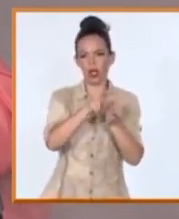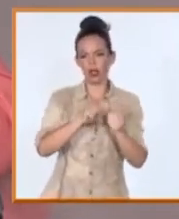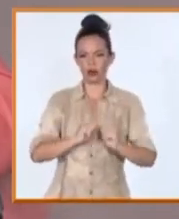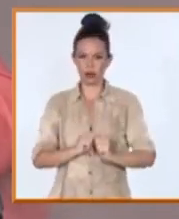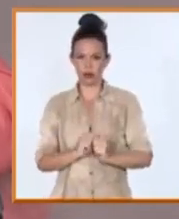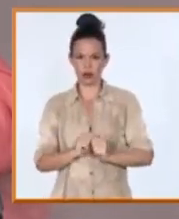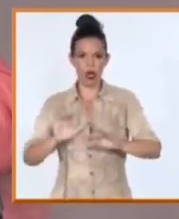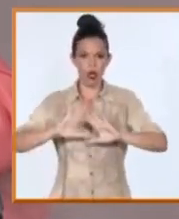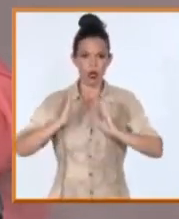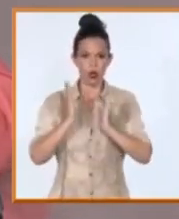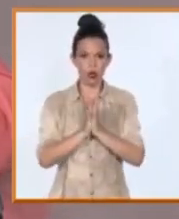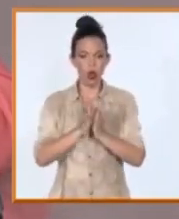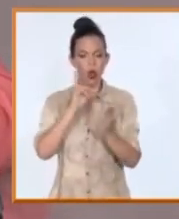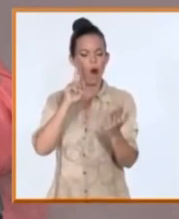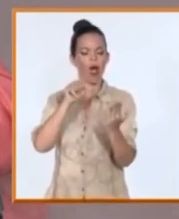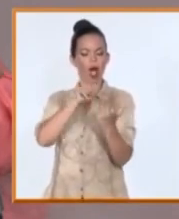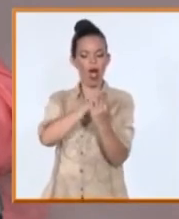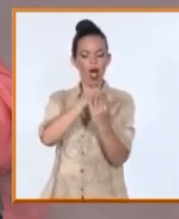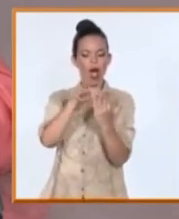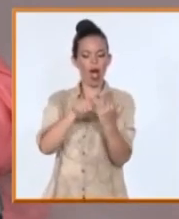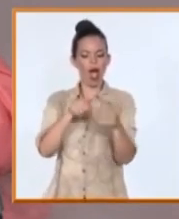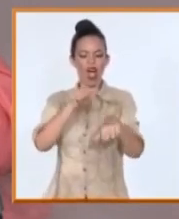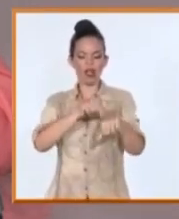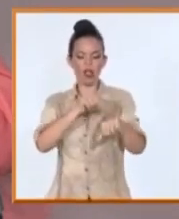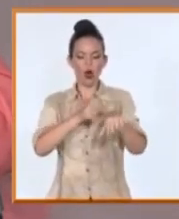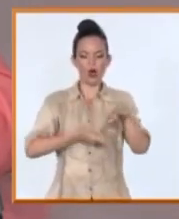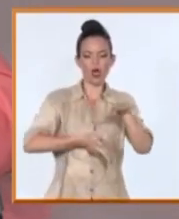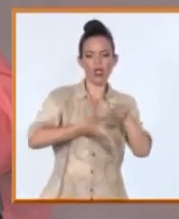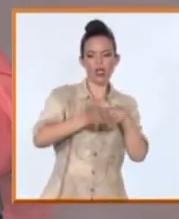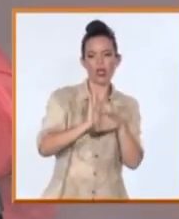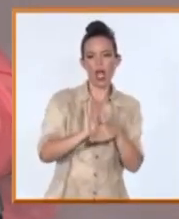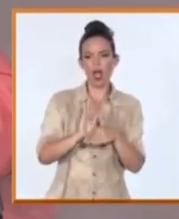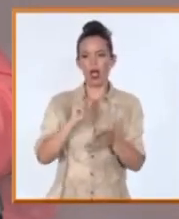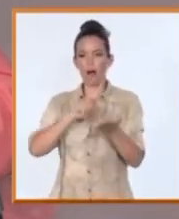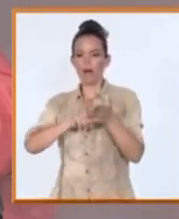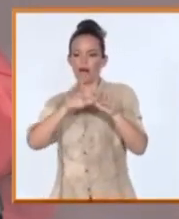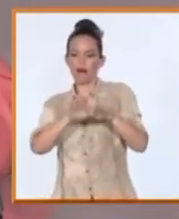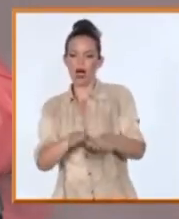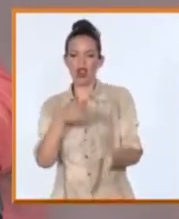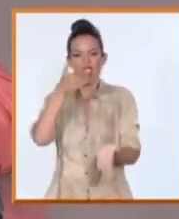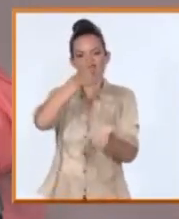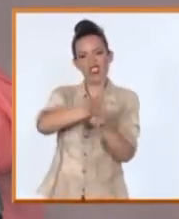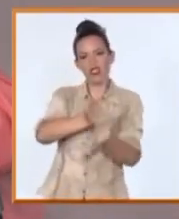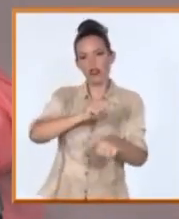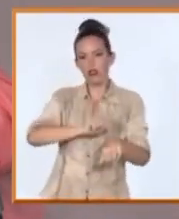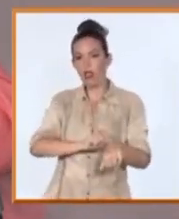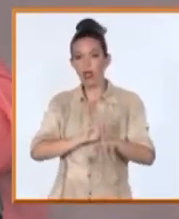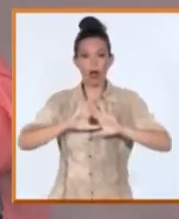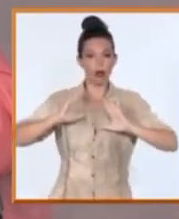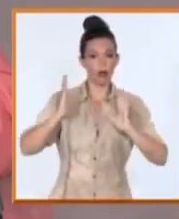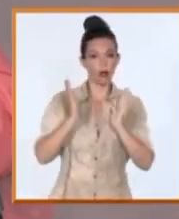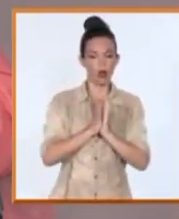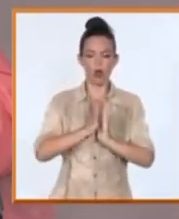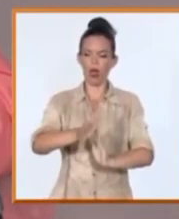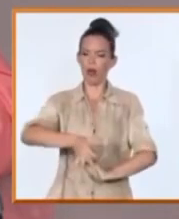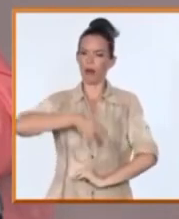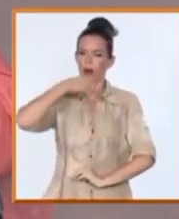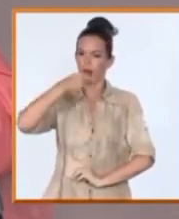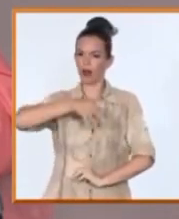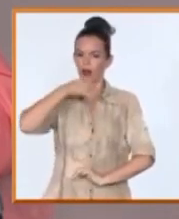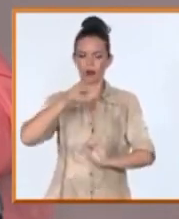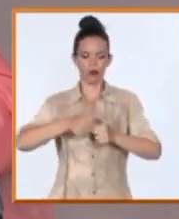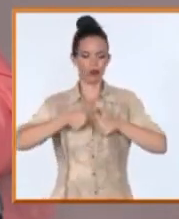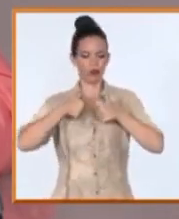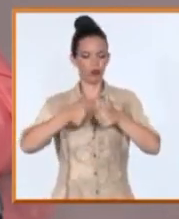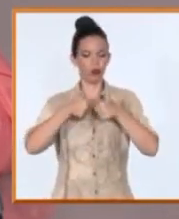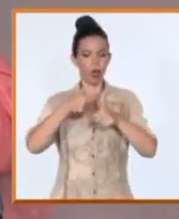tomar decisiones como tal esta nueva aplicación la versión número 6 de viajando pretendemos sacarla en octubre